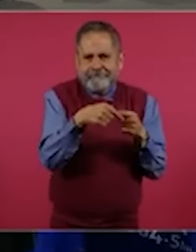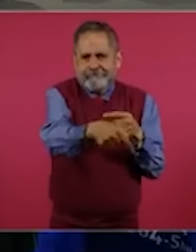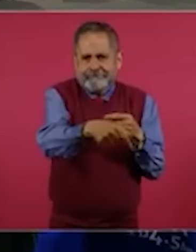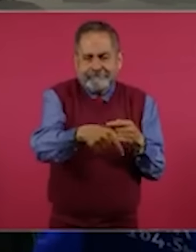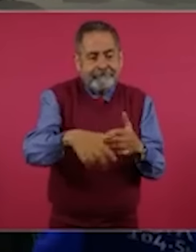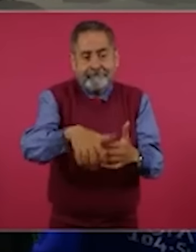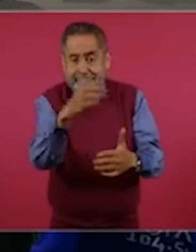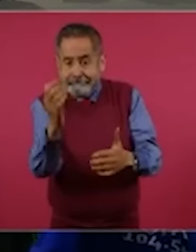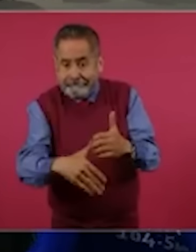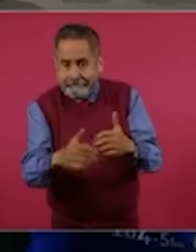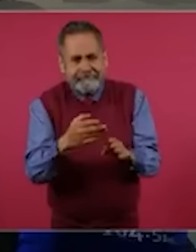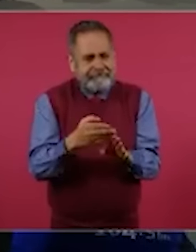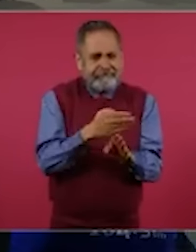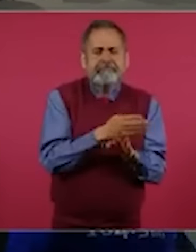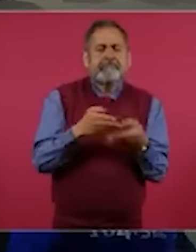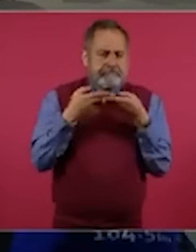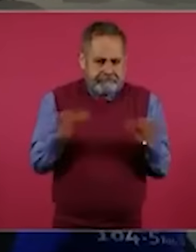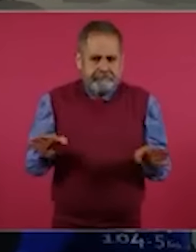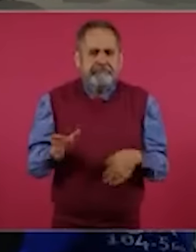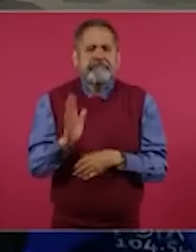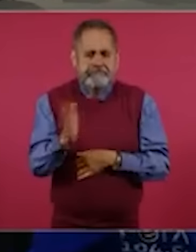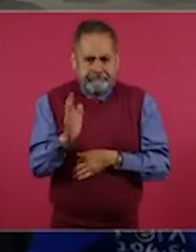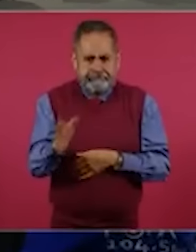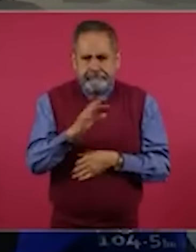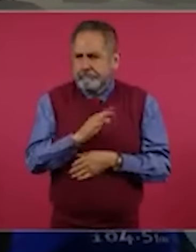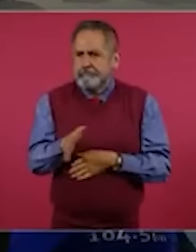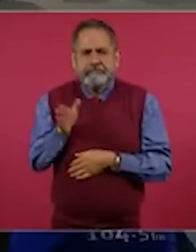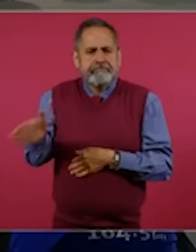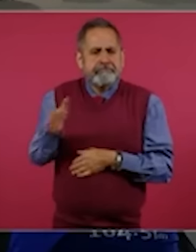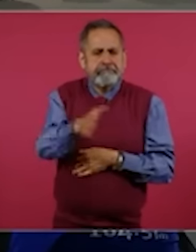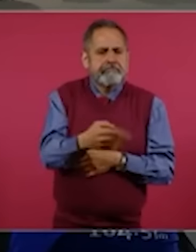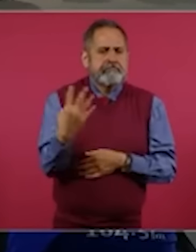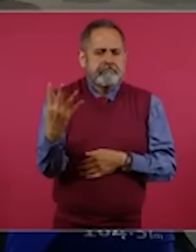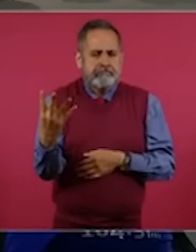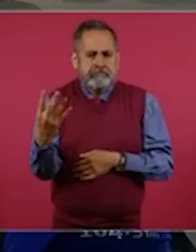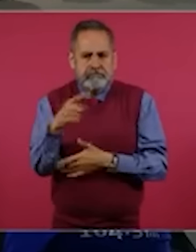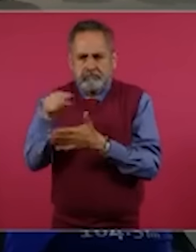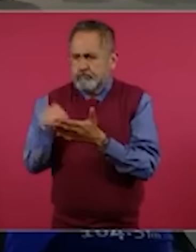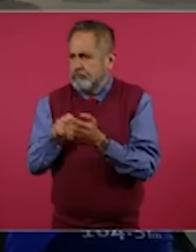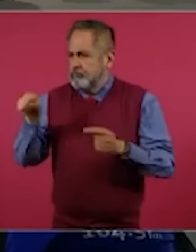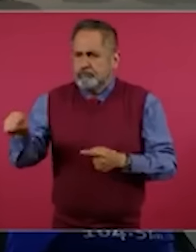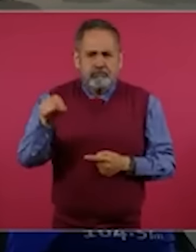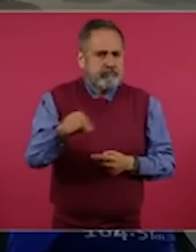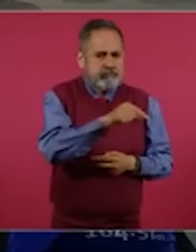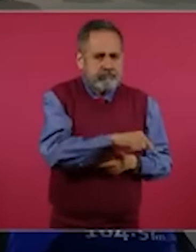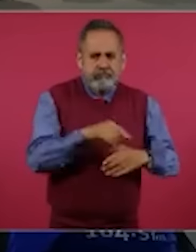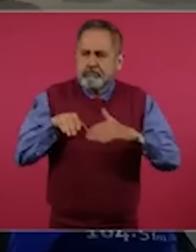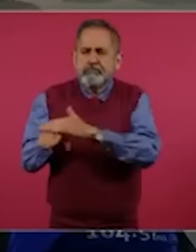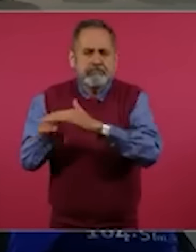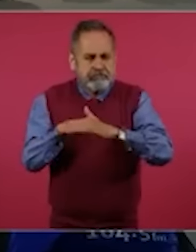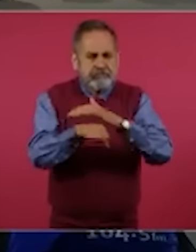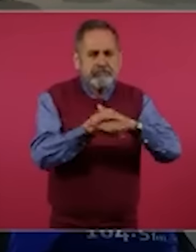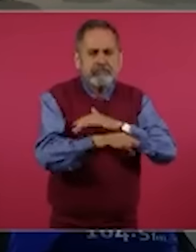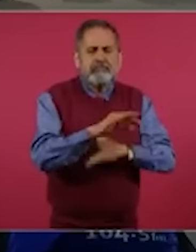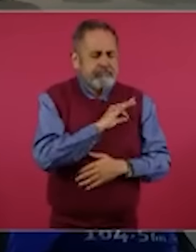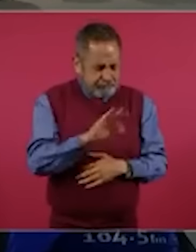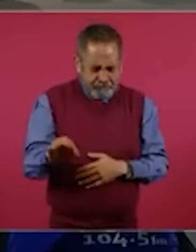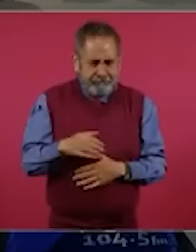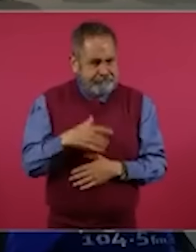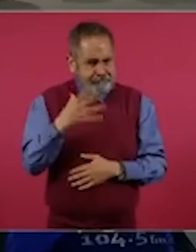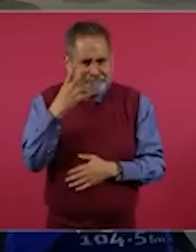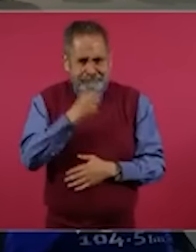esta administración se podrá visitar las cuatro secciones. Y solo por poner un ejemplo,